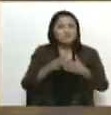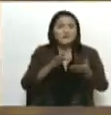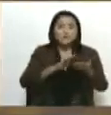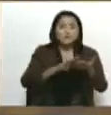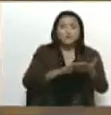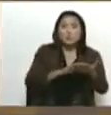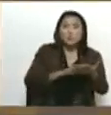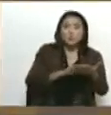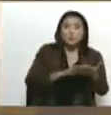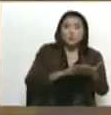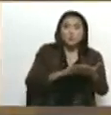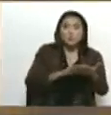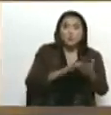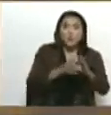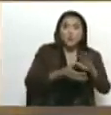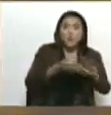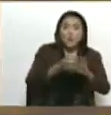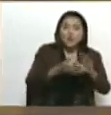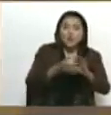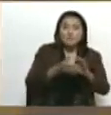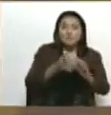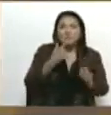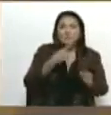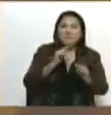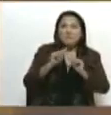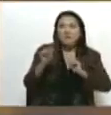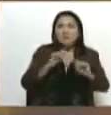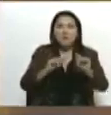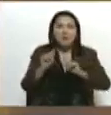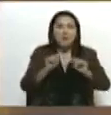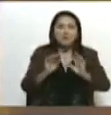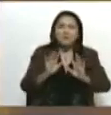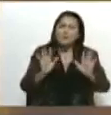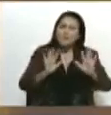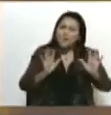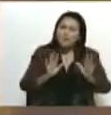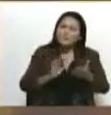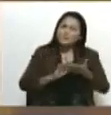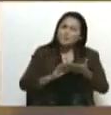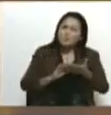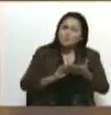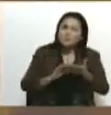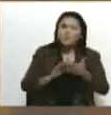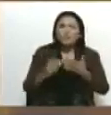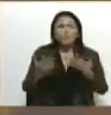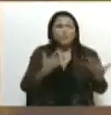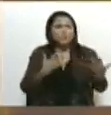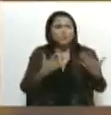resolución de inmediato. No solamente quedarnos en la crítica o en la autocrítica, sino construir a través de ella puentes, soluciones.